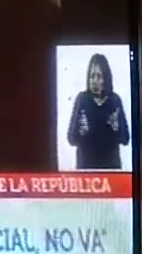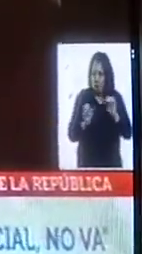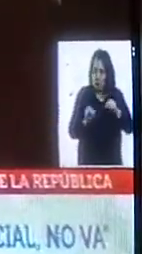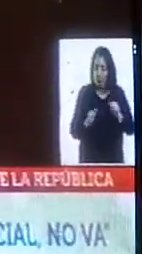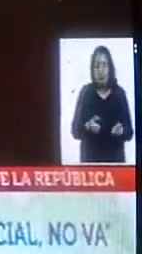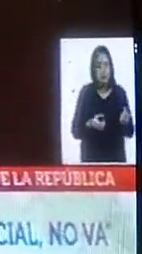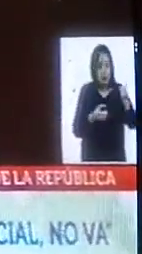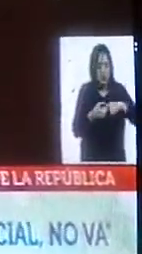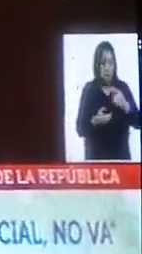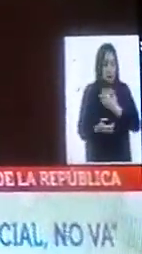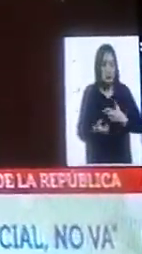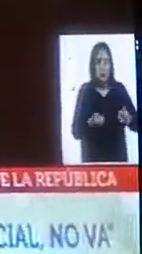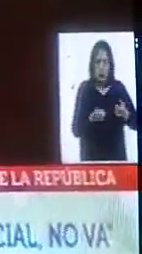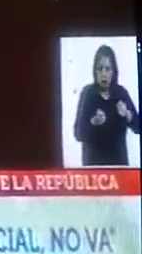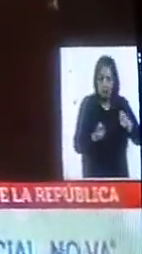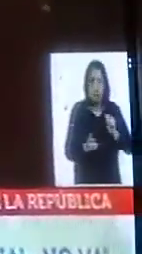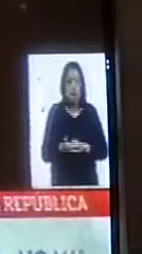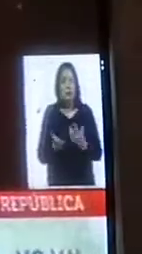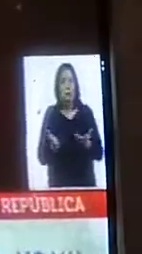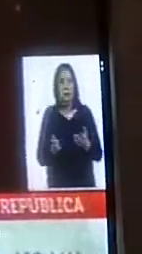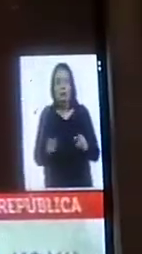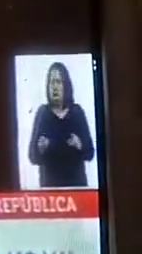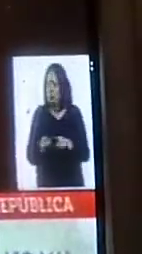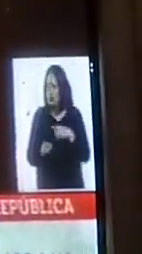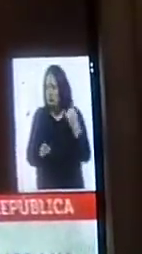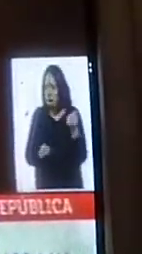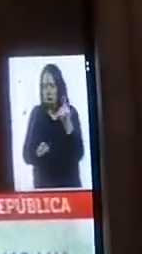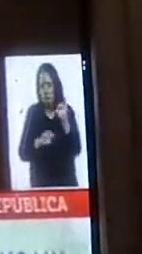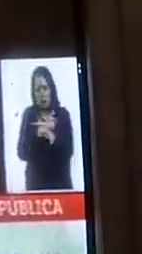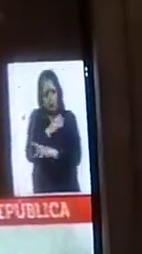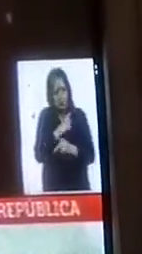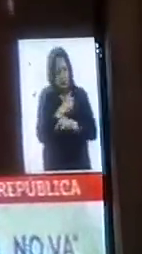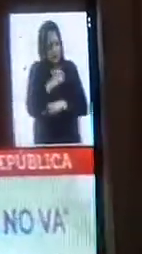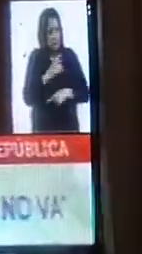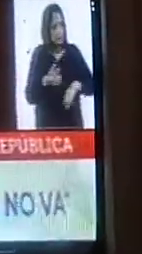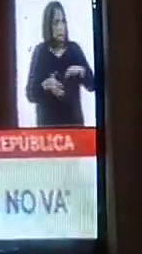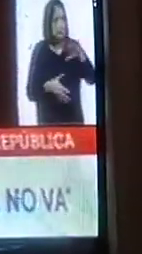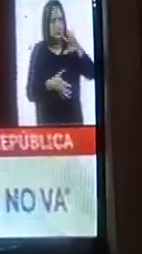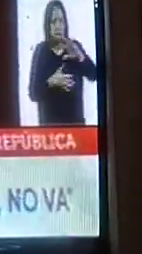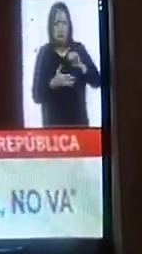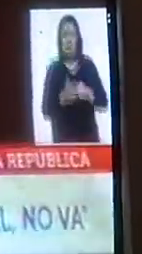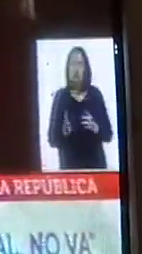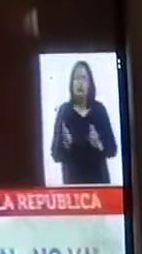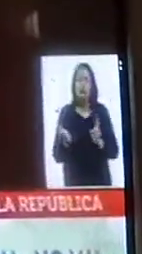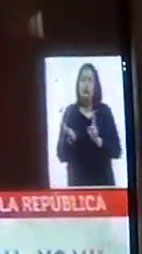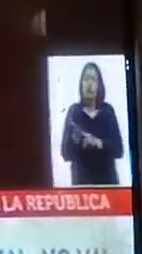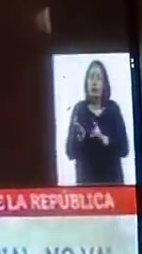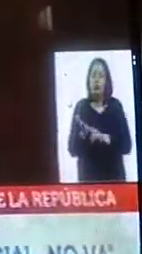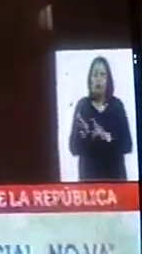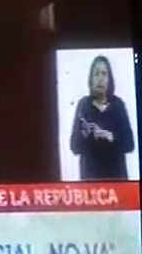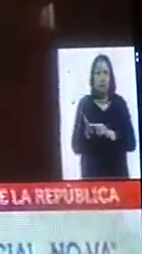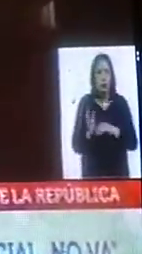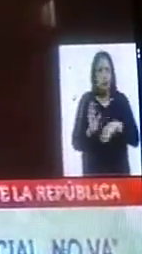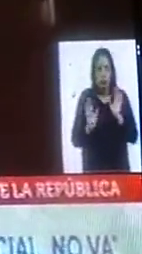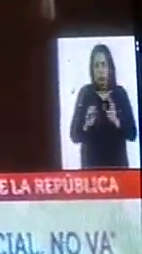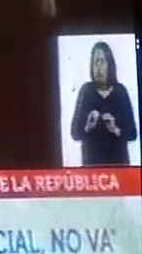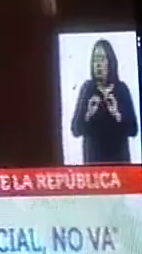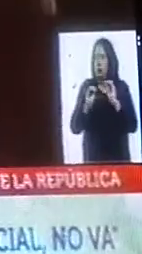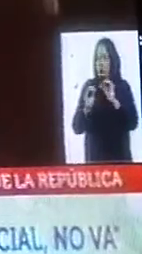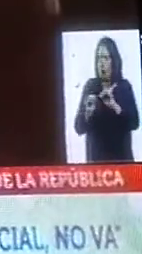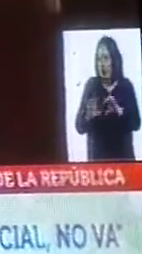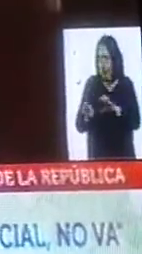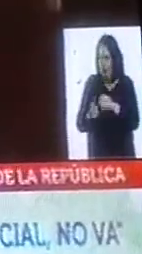del estado como la todos los países de la región como socio pues el control mayoritario